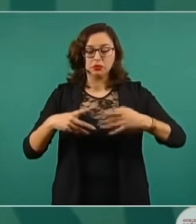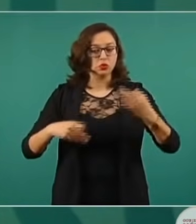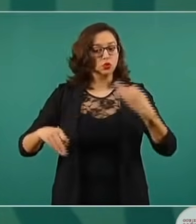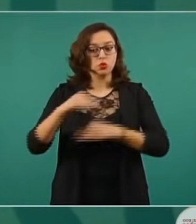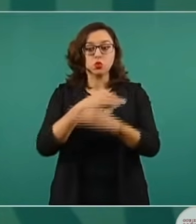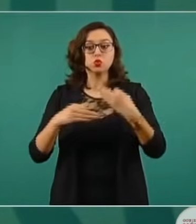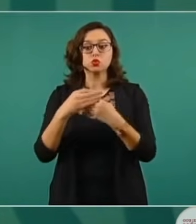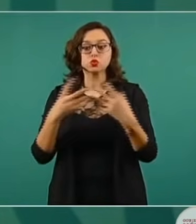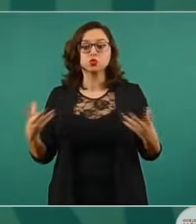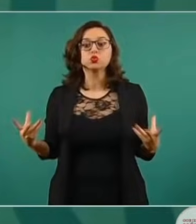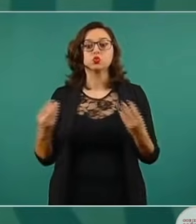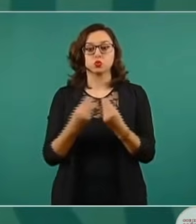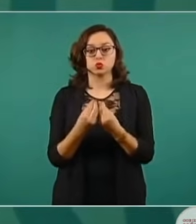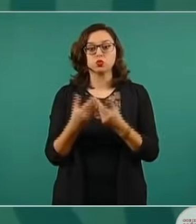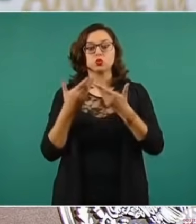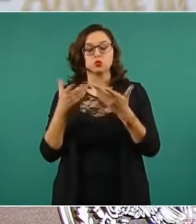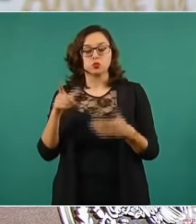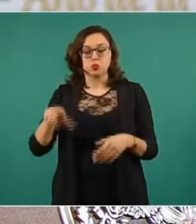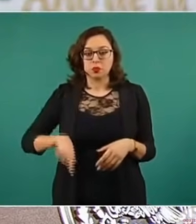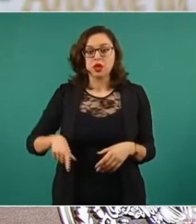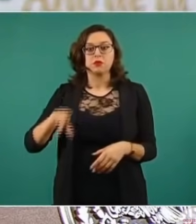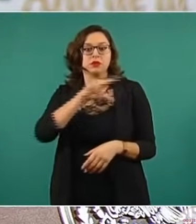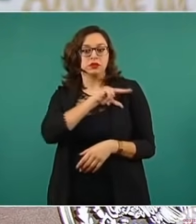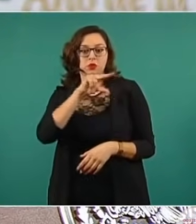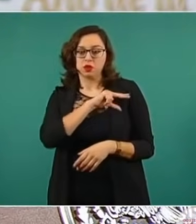Se requiere del sector público y del sector privado.